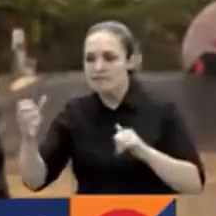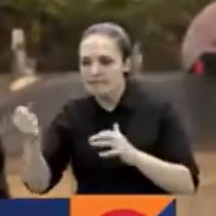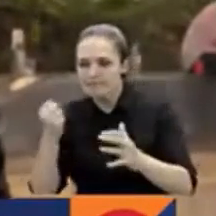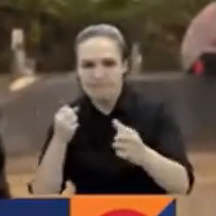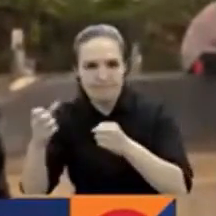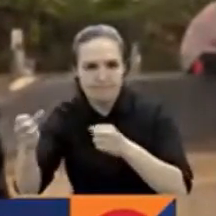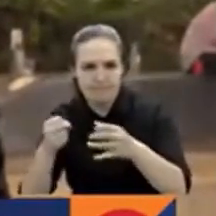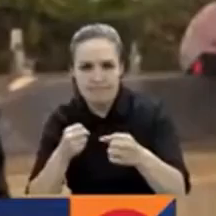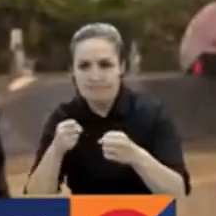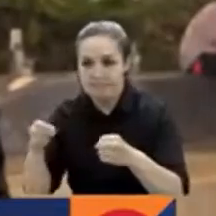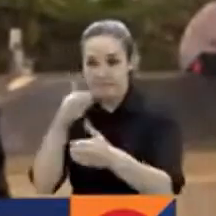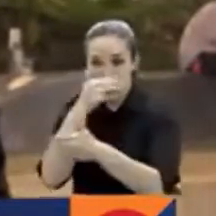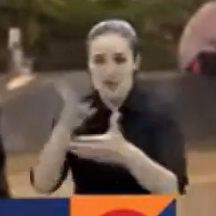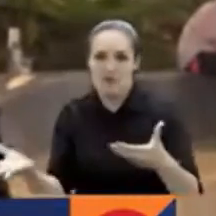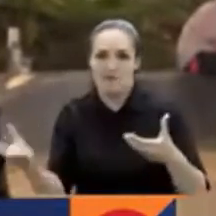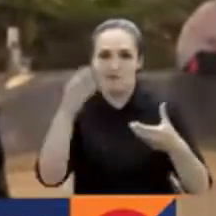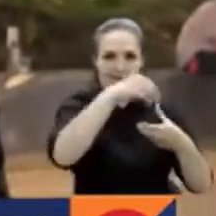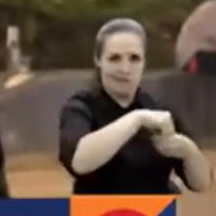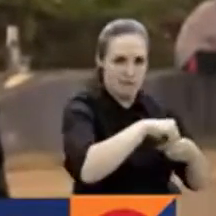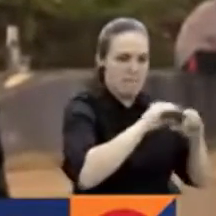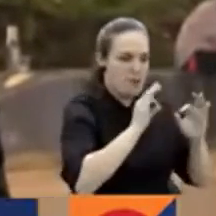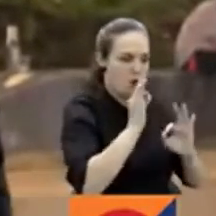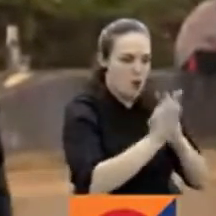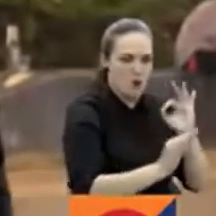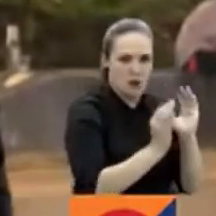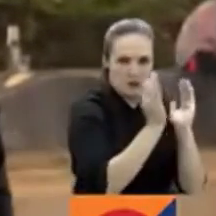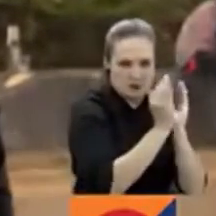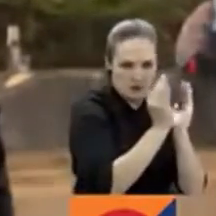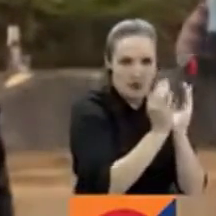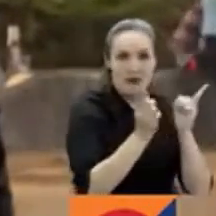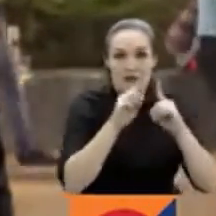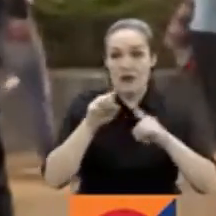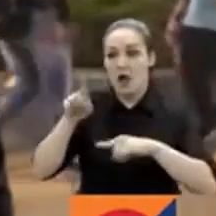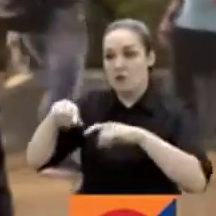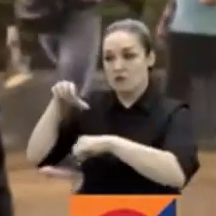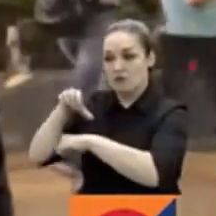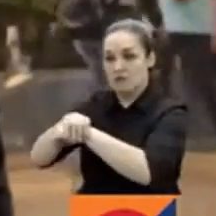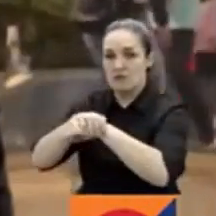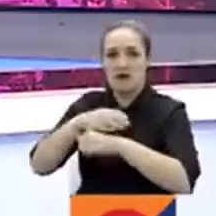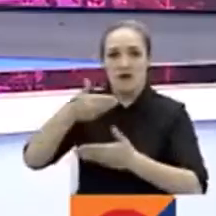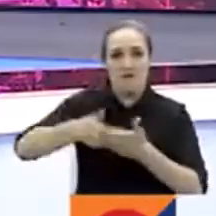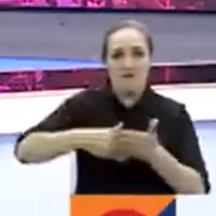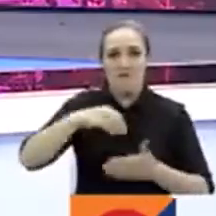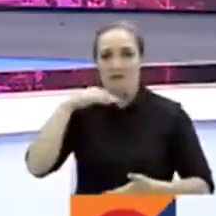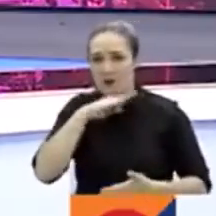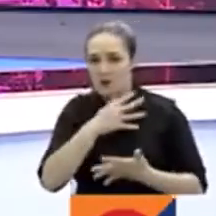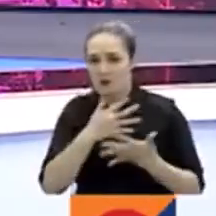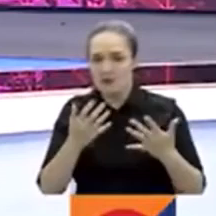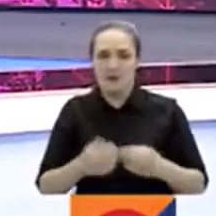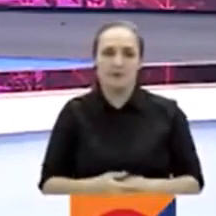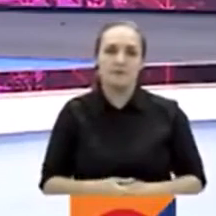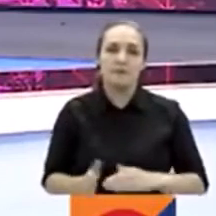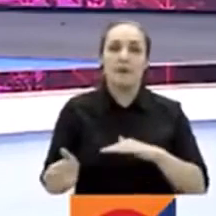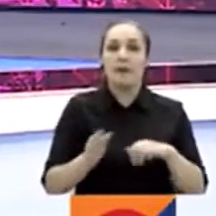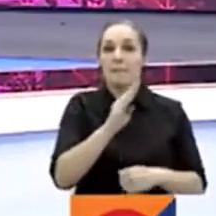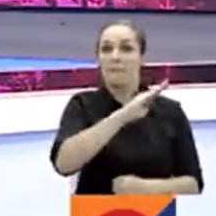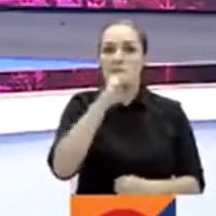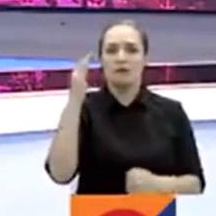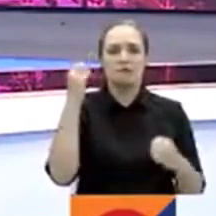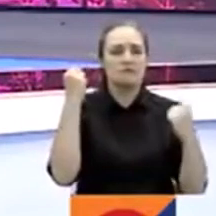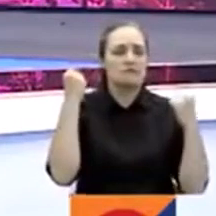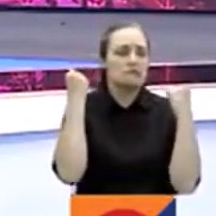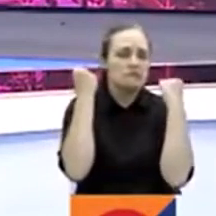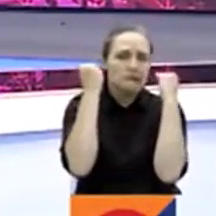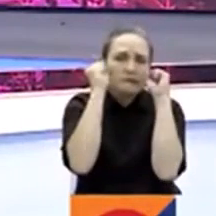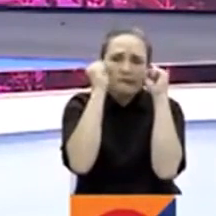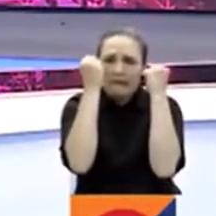requeridos por infancia y adolescencia, igualmente unas capturas por documentación falsa. En Barranquilla preocupan